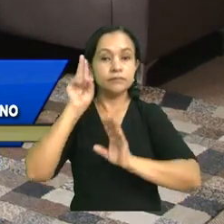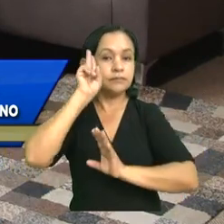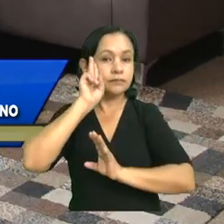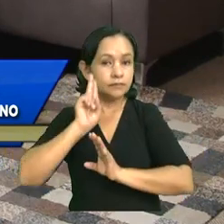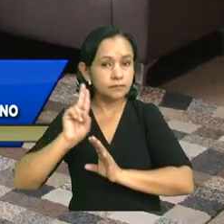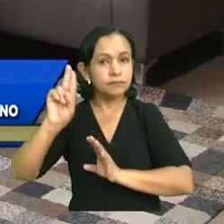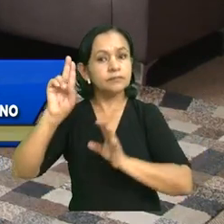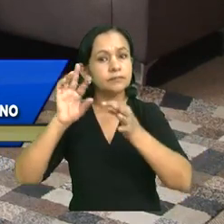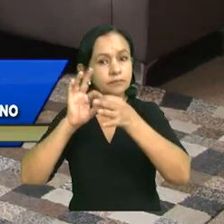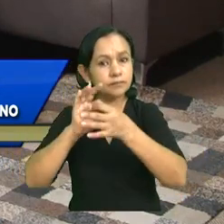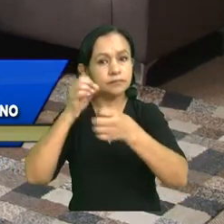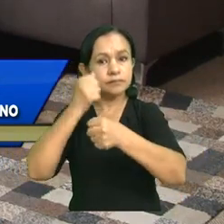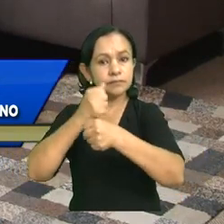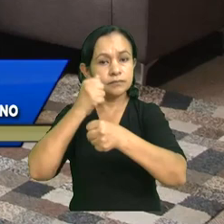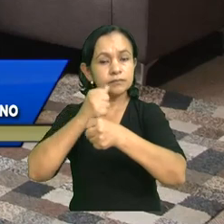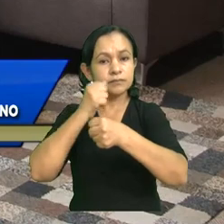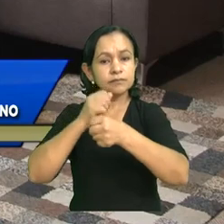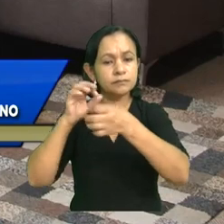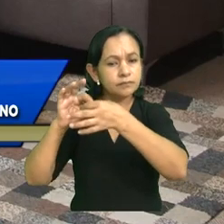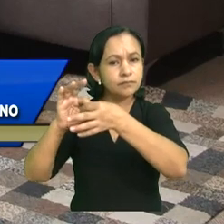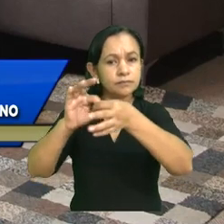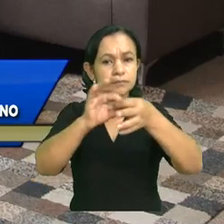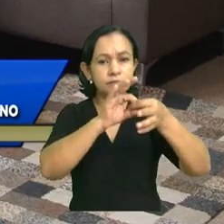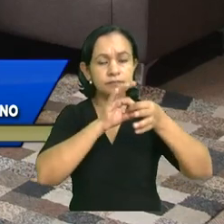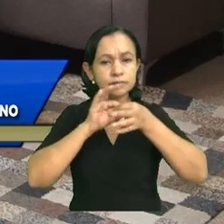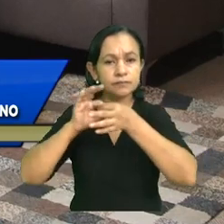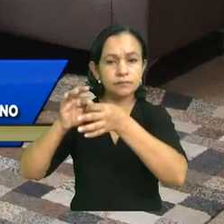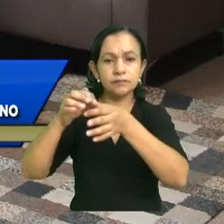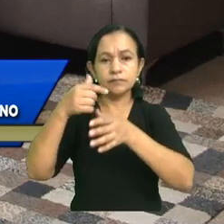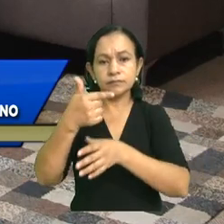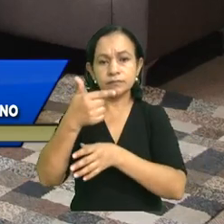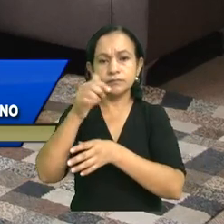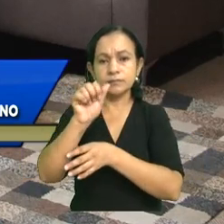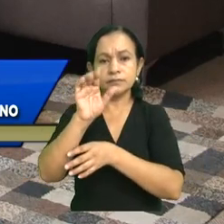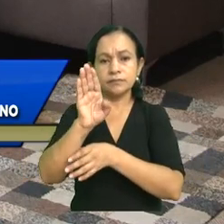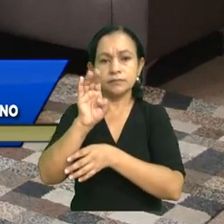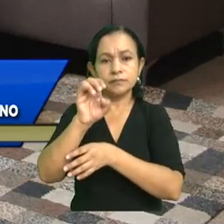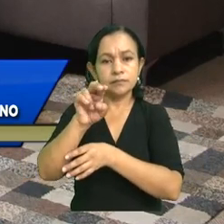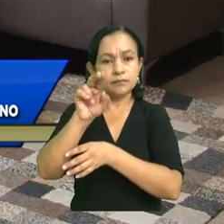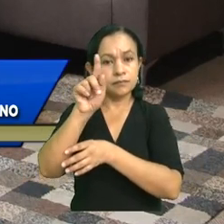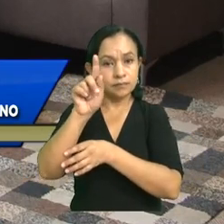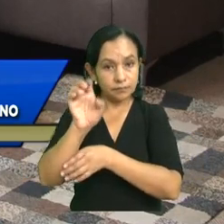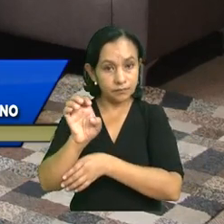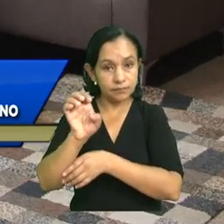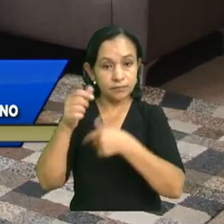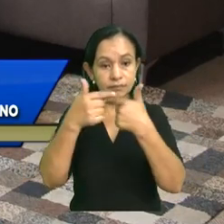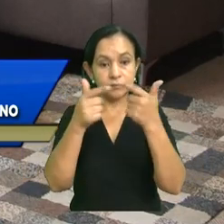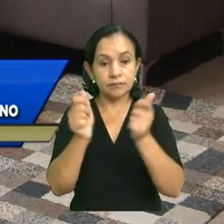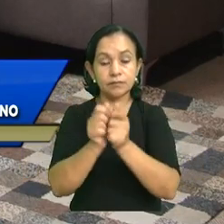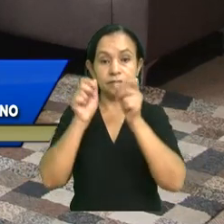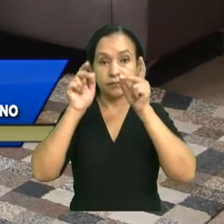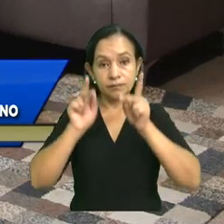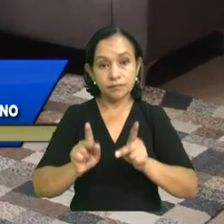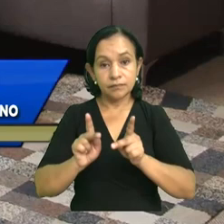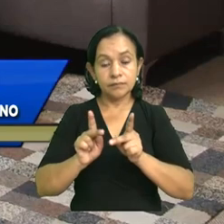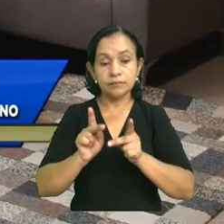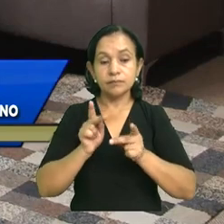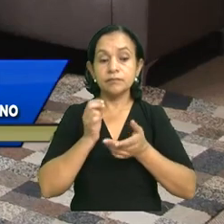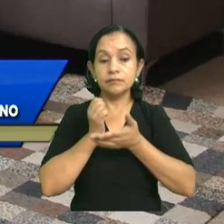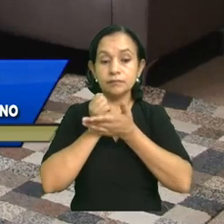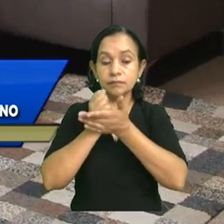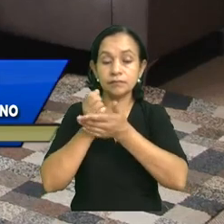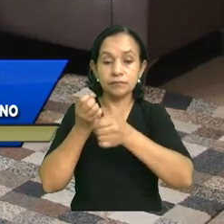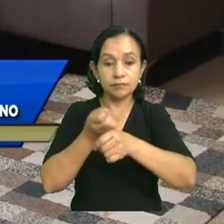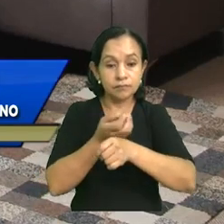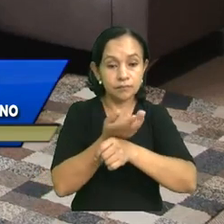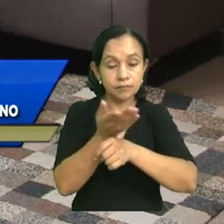universidades, estamos trabajando con todo el gabinete institucional para que realmente llevemos ese mensaje